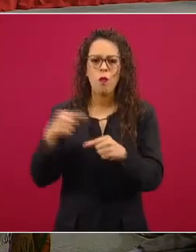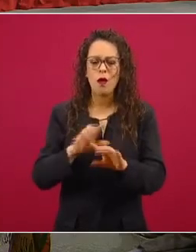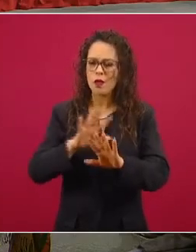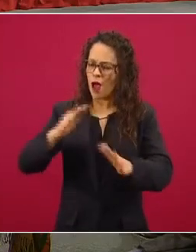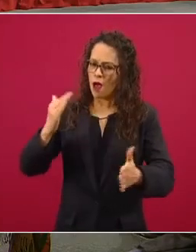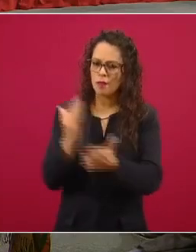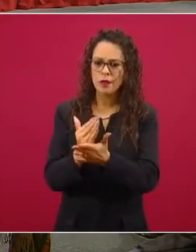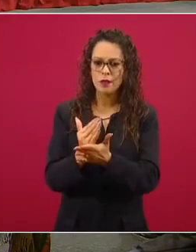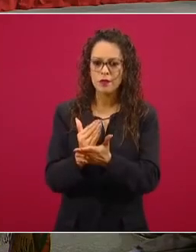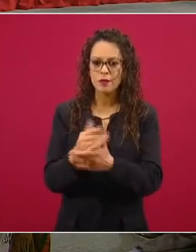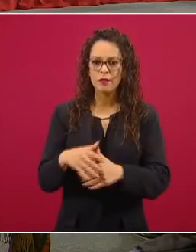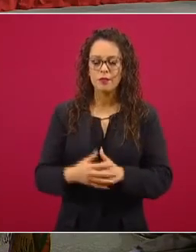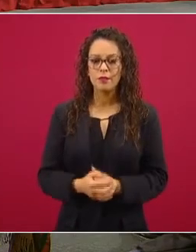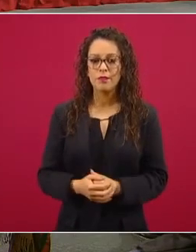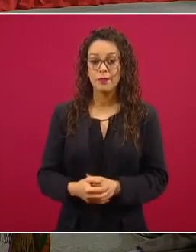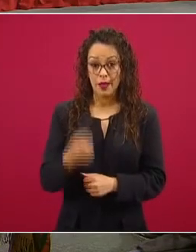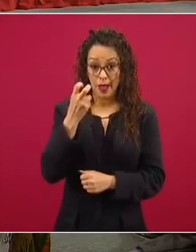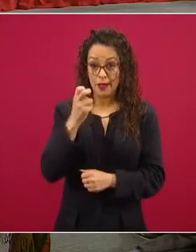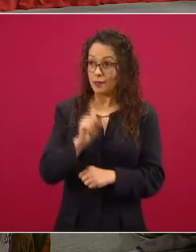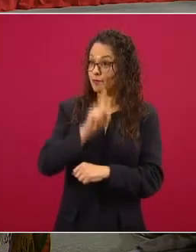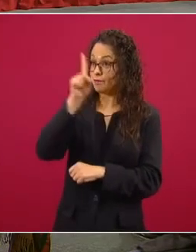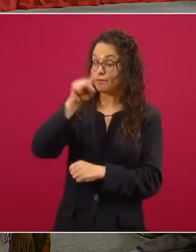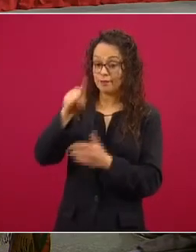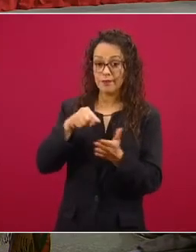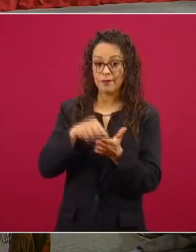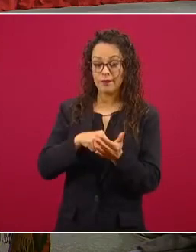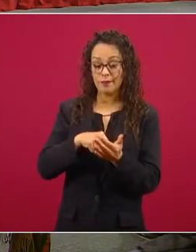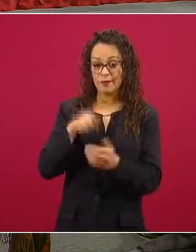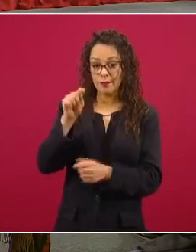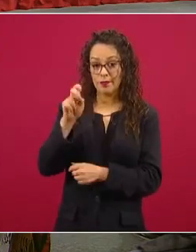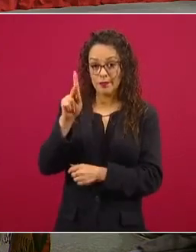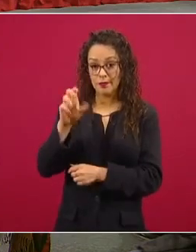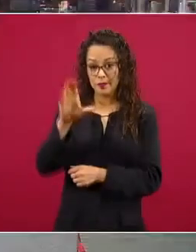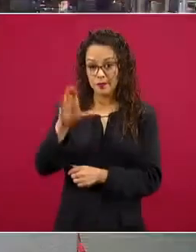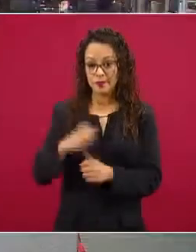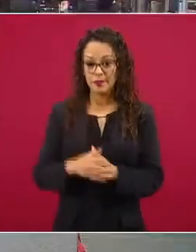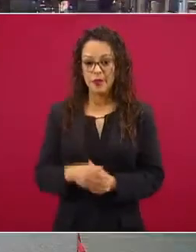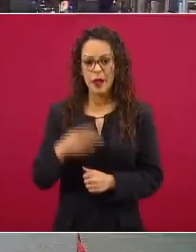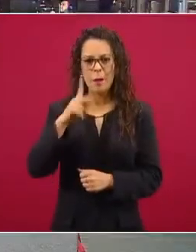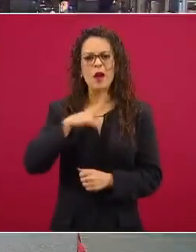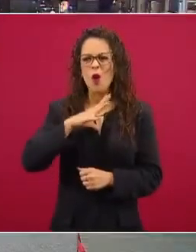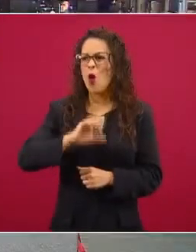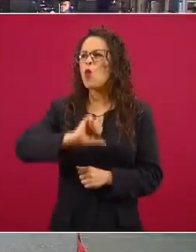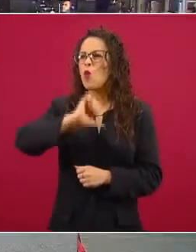Esto fue de Tepic, pero hay otro del día siguiente